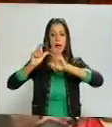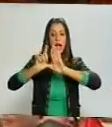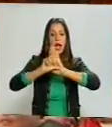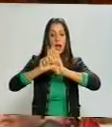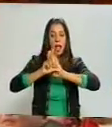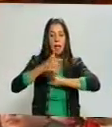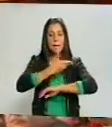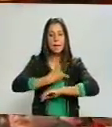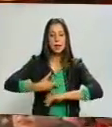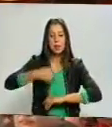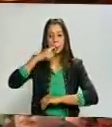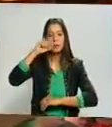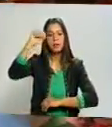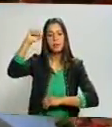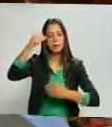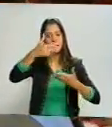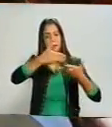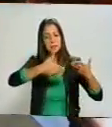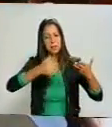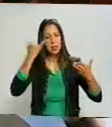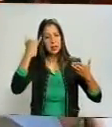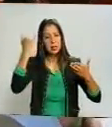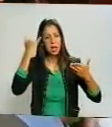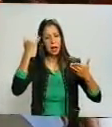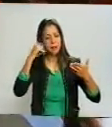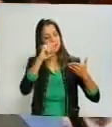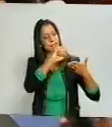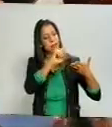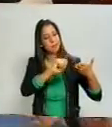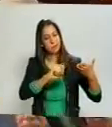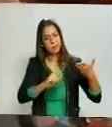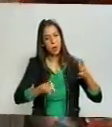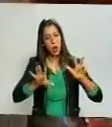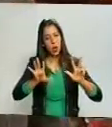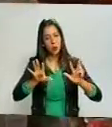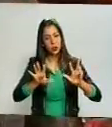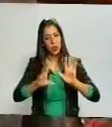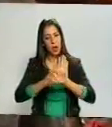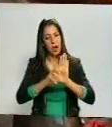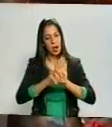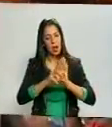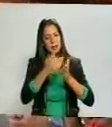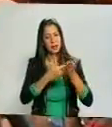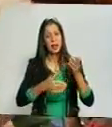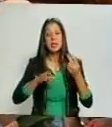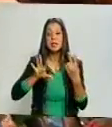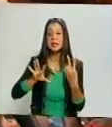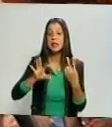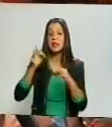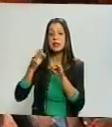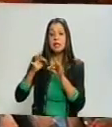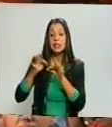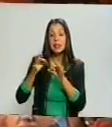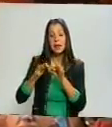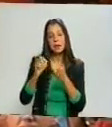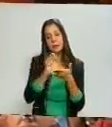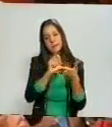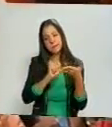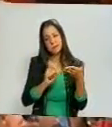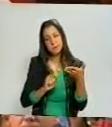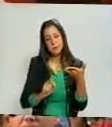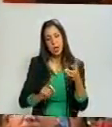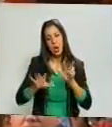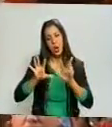introdujo ante esta Asamblea Nacional Constituyente el presidente Nicolás Maduro el día 7 de septiembre, cuando